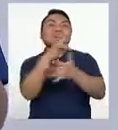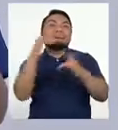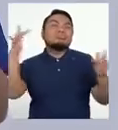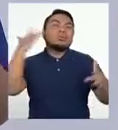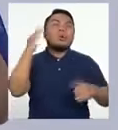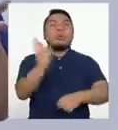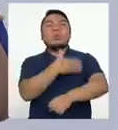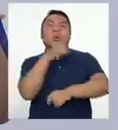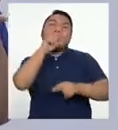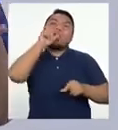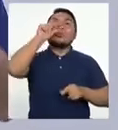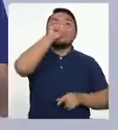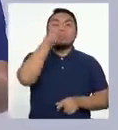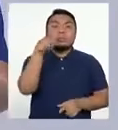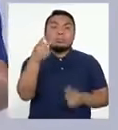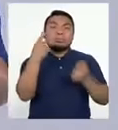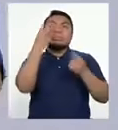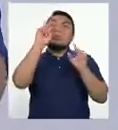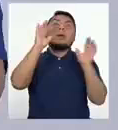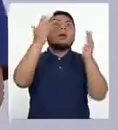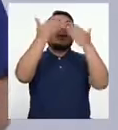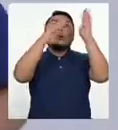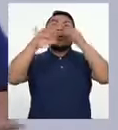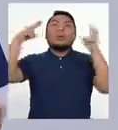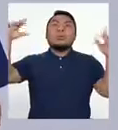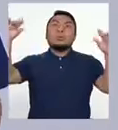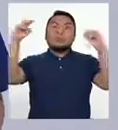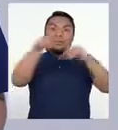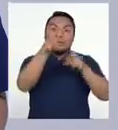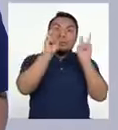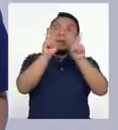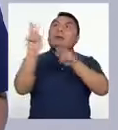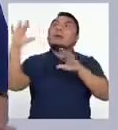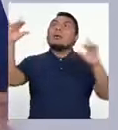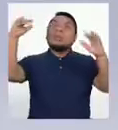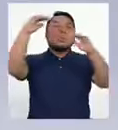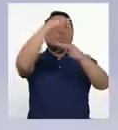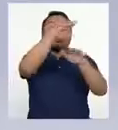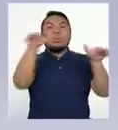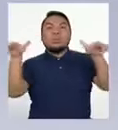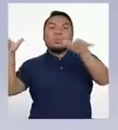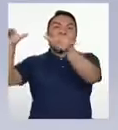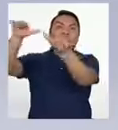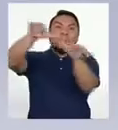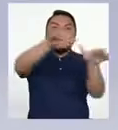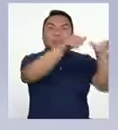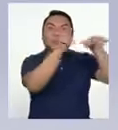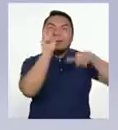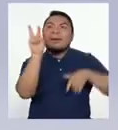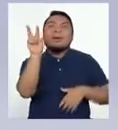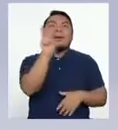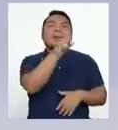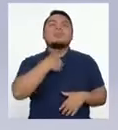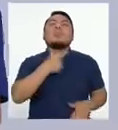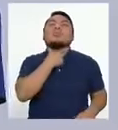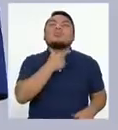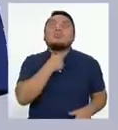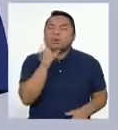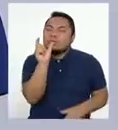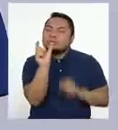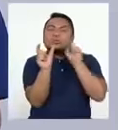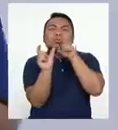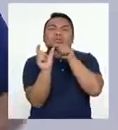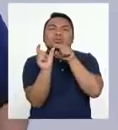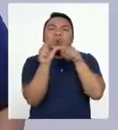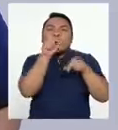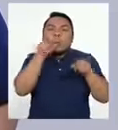Seguro los has visto en el cielo o revoloteando cerca a las flores del jardín. A mí me gusta el colibrí. Vamos